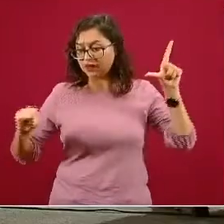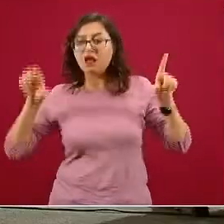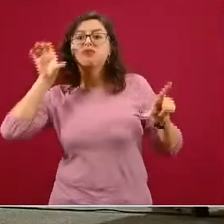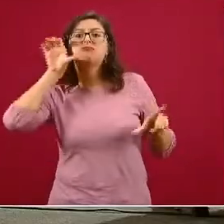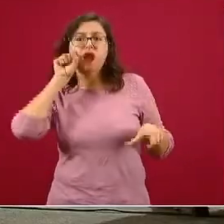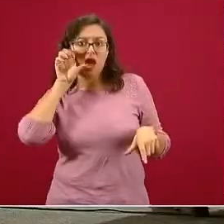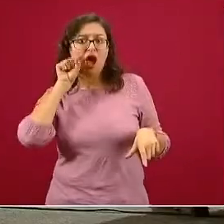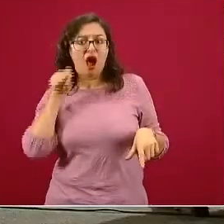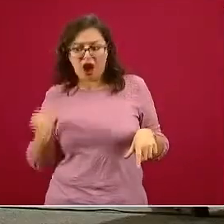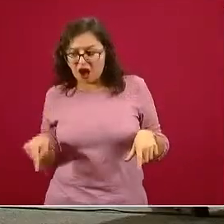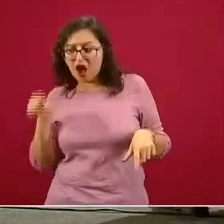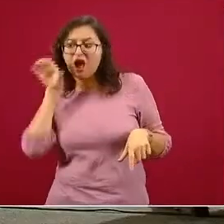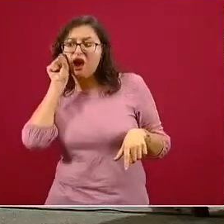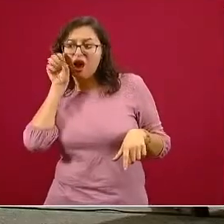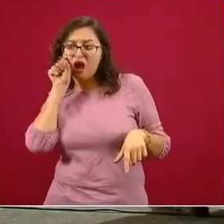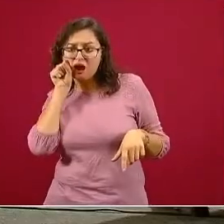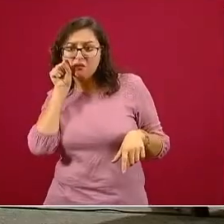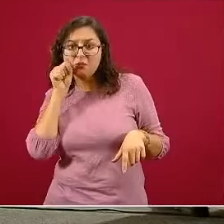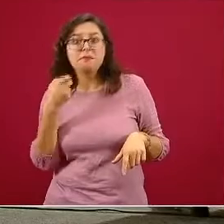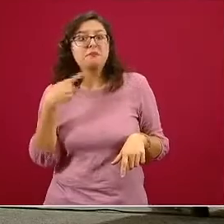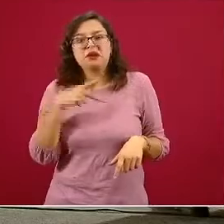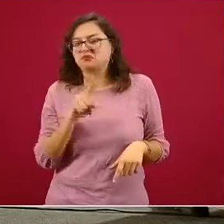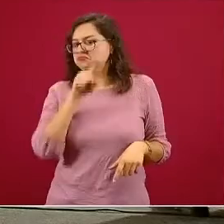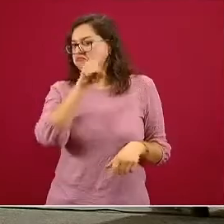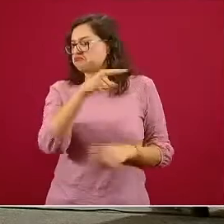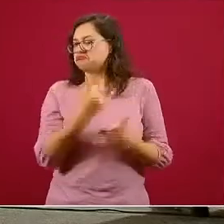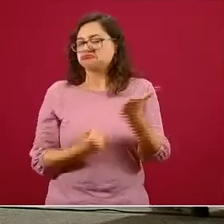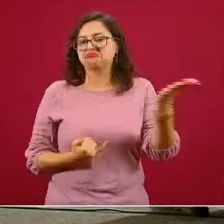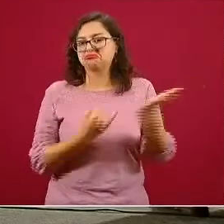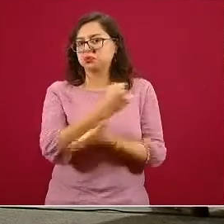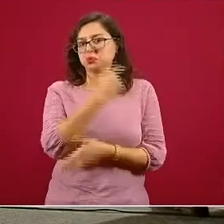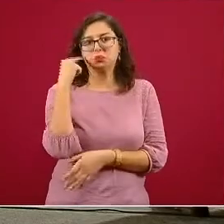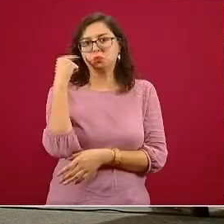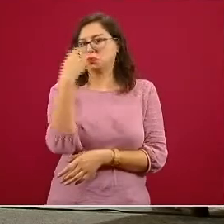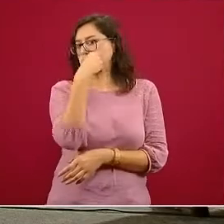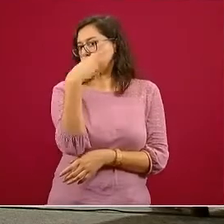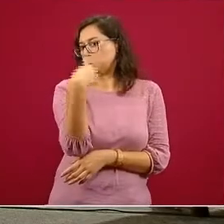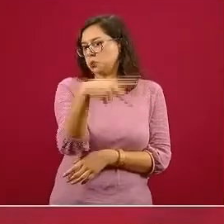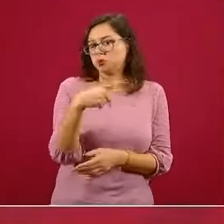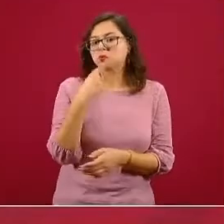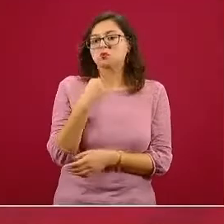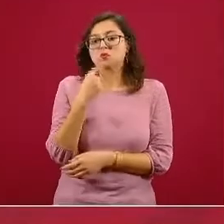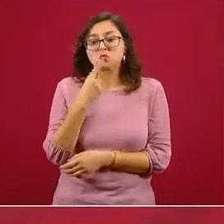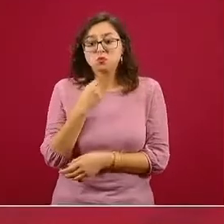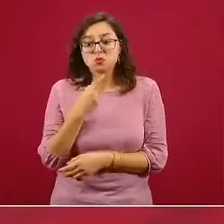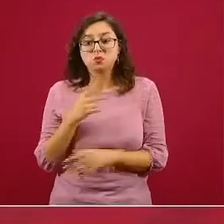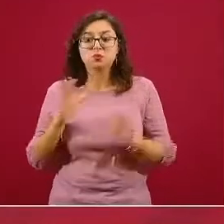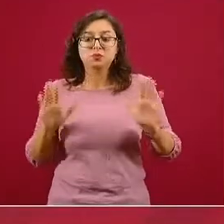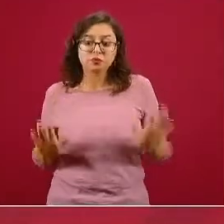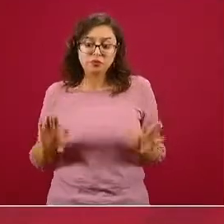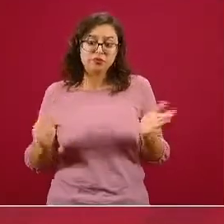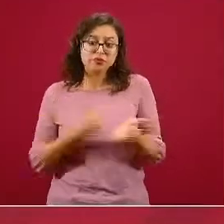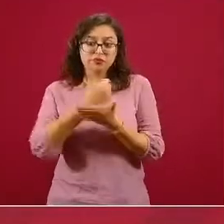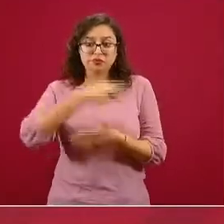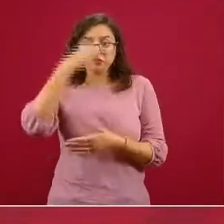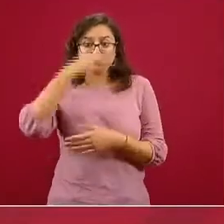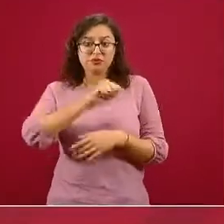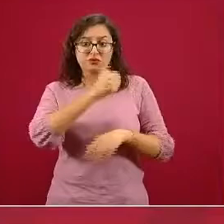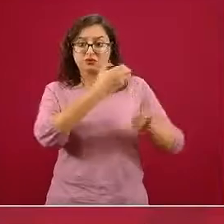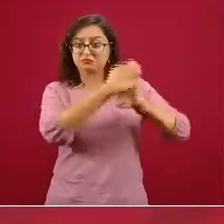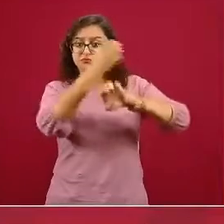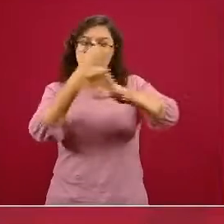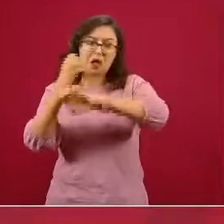como naranja. Como hemos comentado para otras entidades federativas, la Ciudad de México, varios de los estados, nos